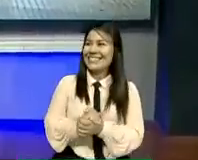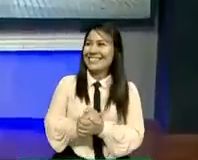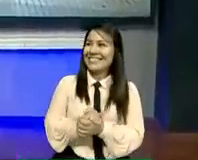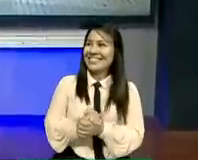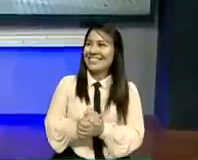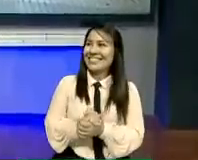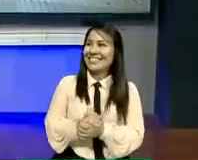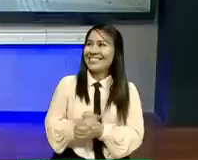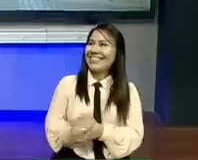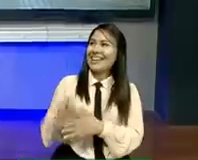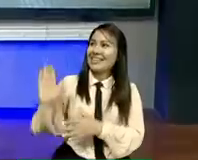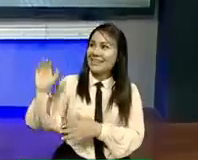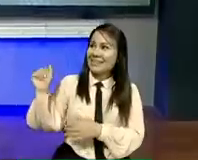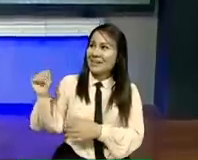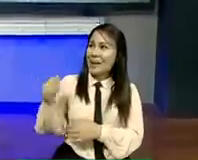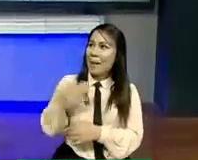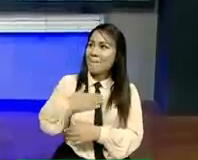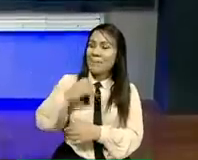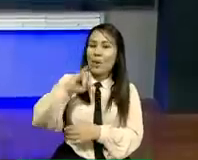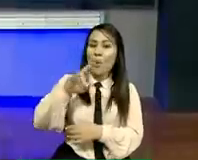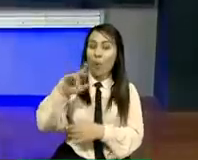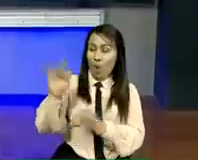Bueno, mi querido Julio César, más adelante